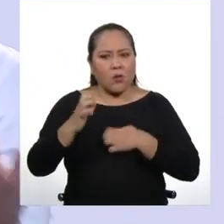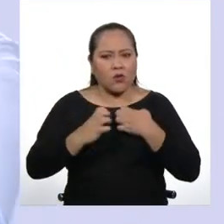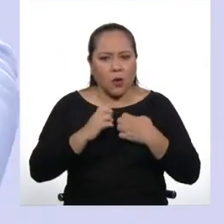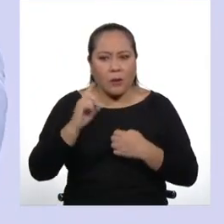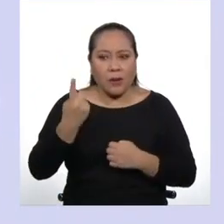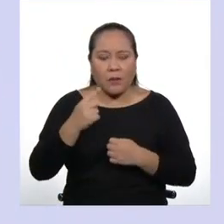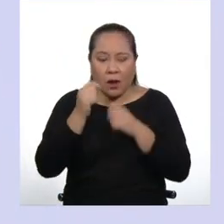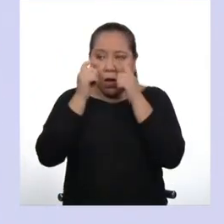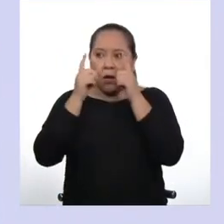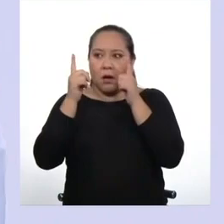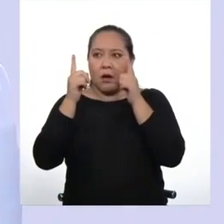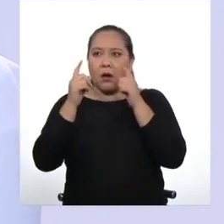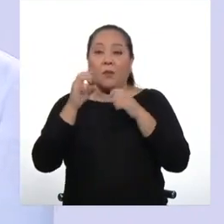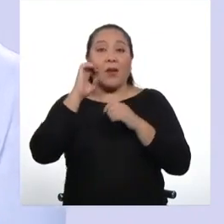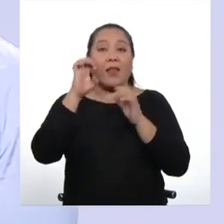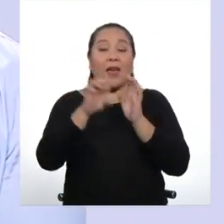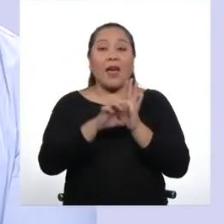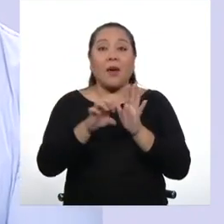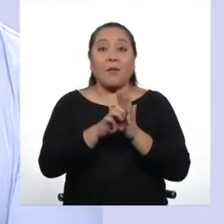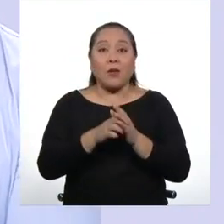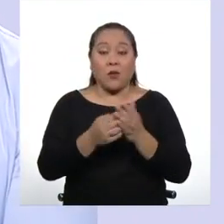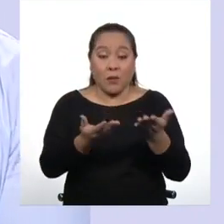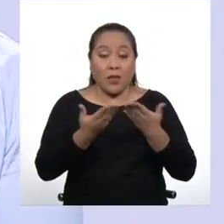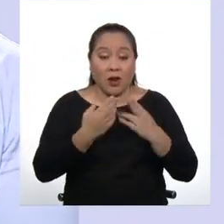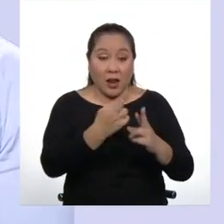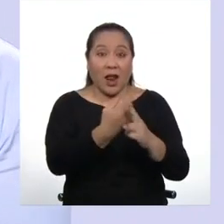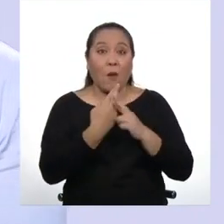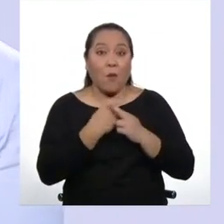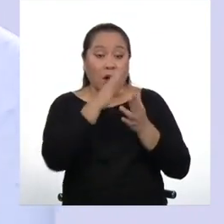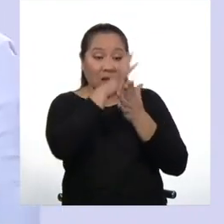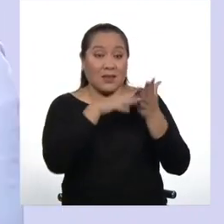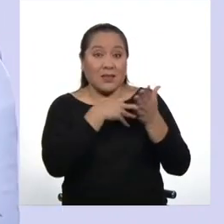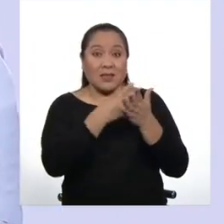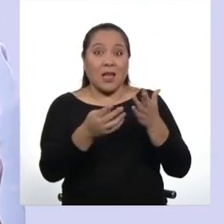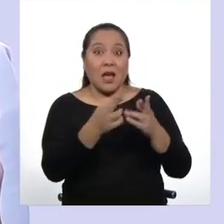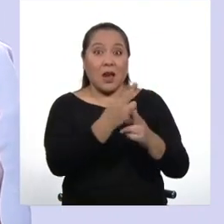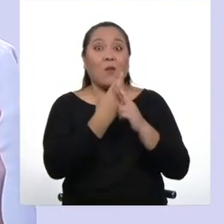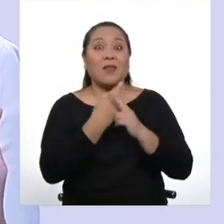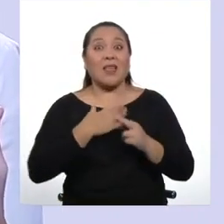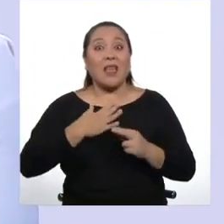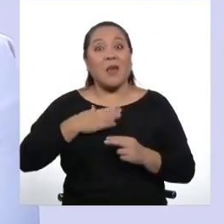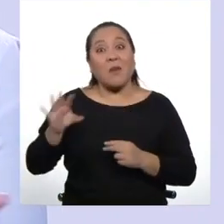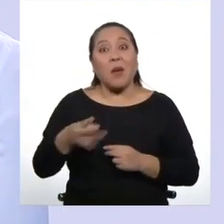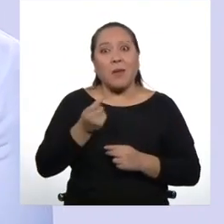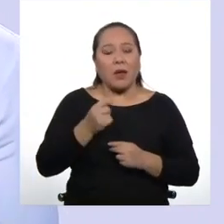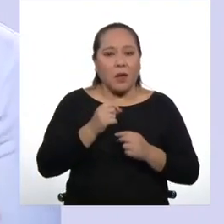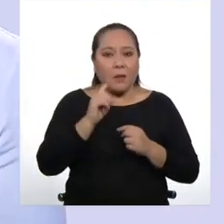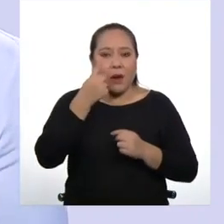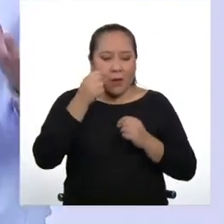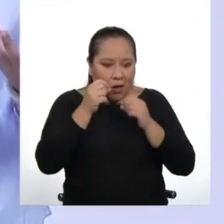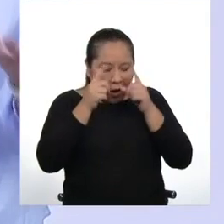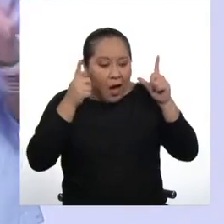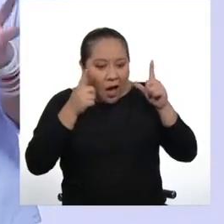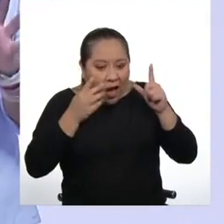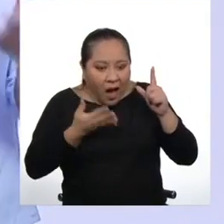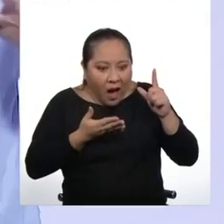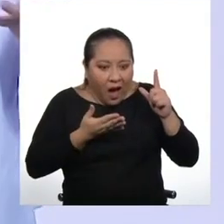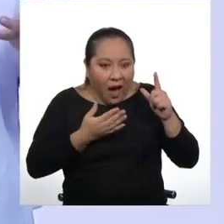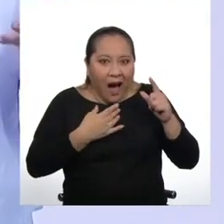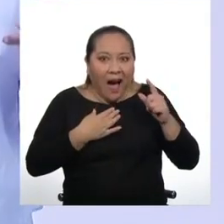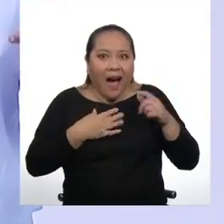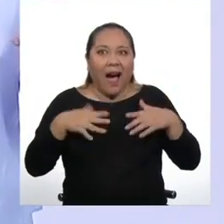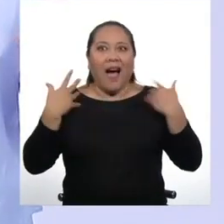sorpresa. Por ejemplo, cuando me dieron los resultados de la operación de mi perrita, yo lo primero fue, ¡me sorprendí! Y claro, después me alegré muchísimo, pero